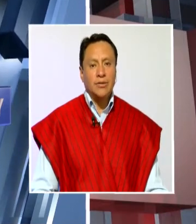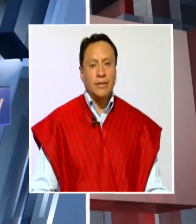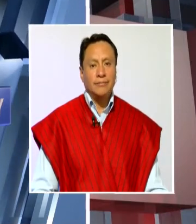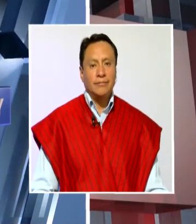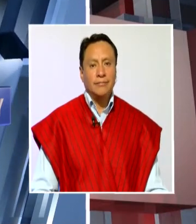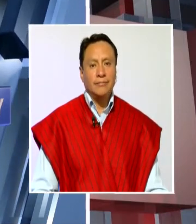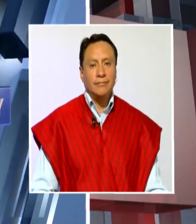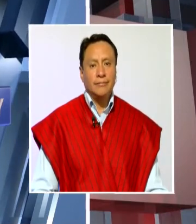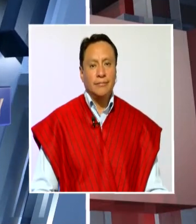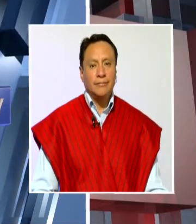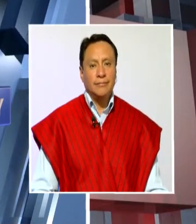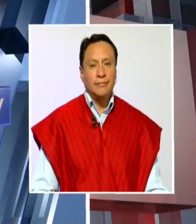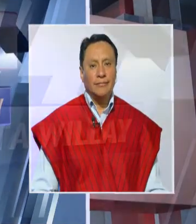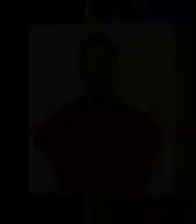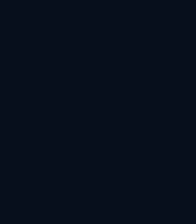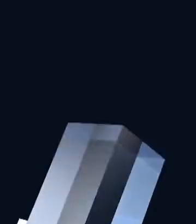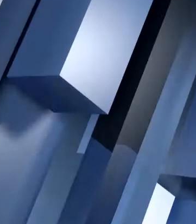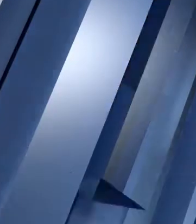en el quichua.